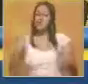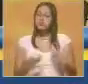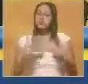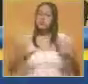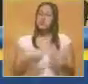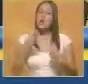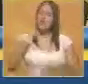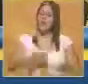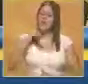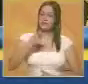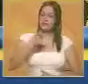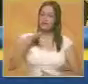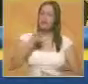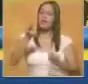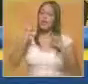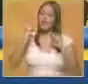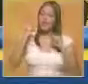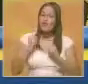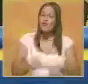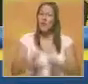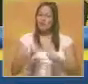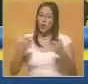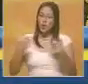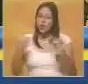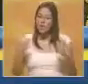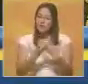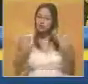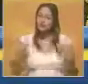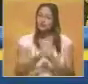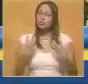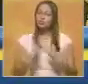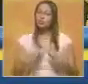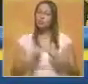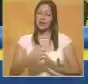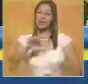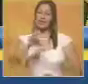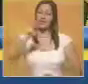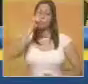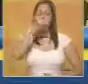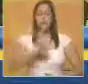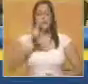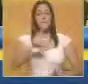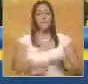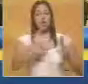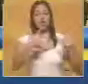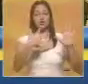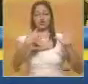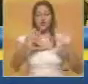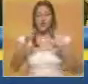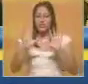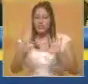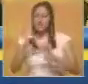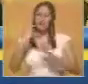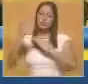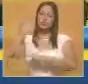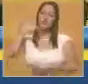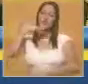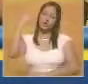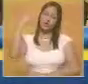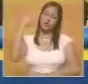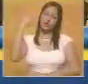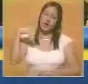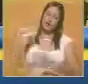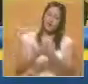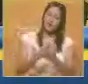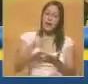política, intensa batalla, 20 años contando de 1810, pues,